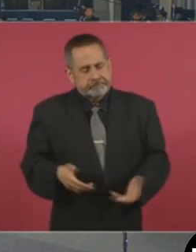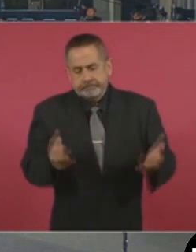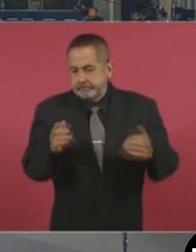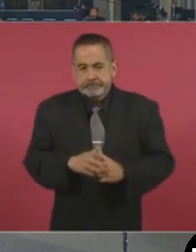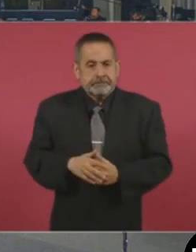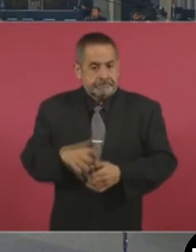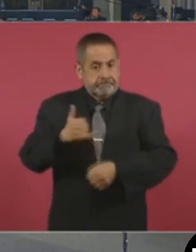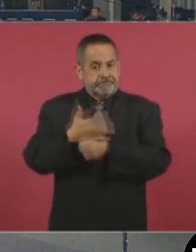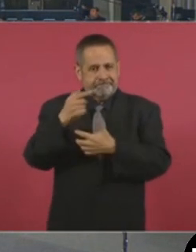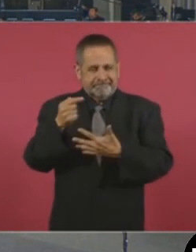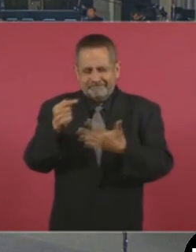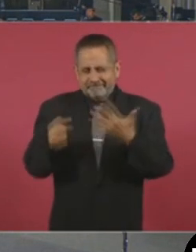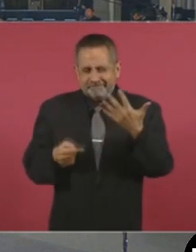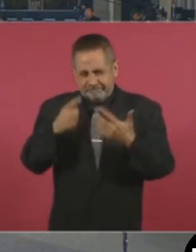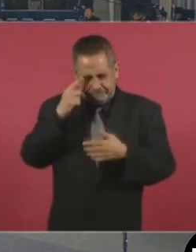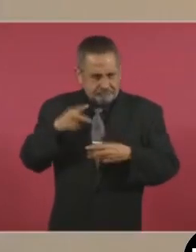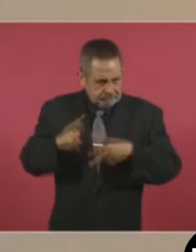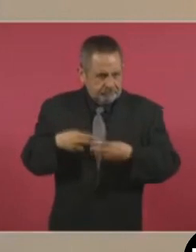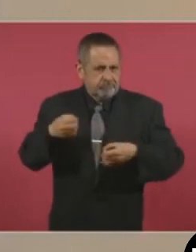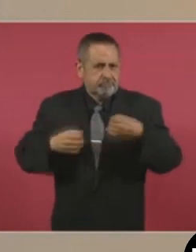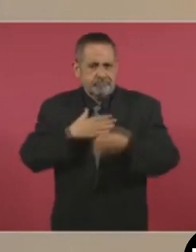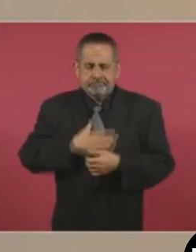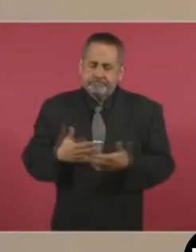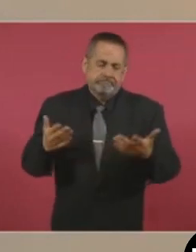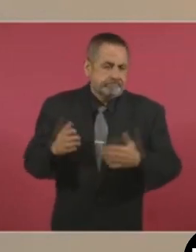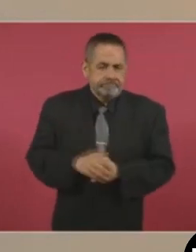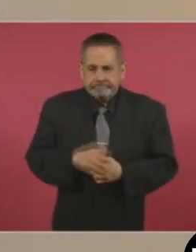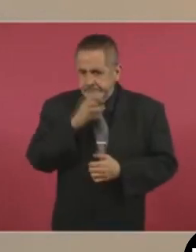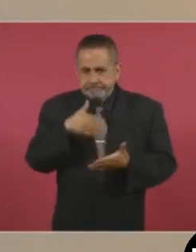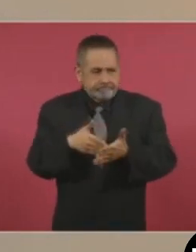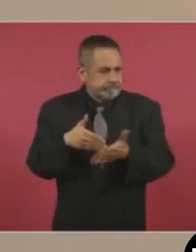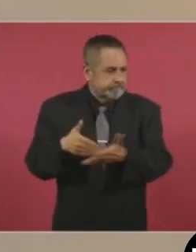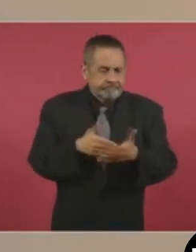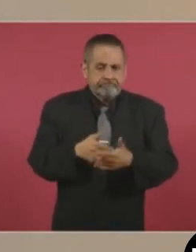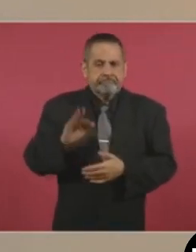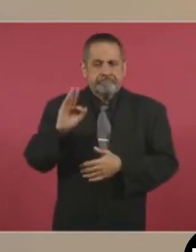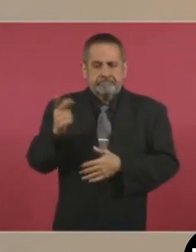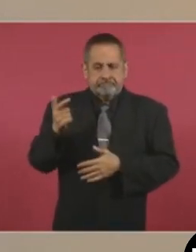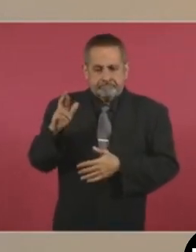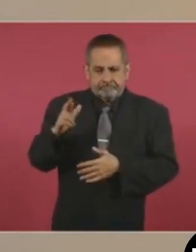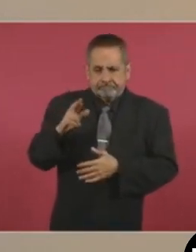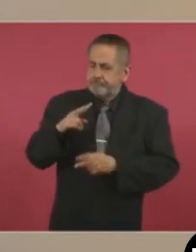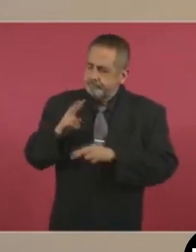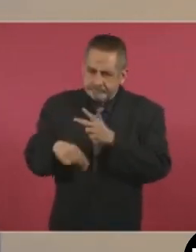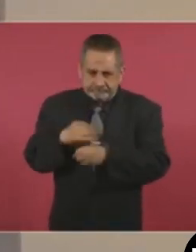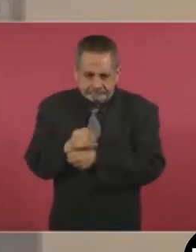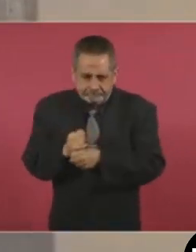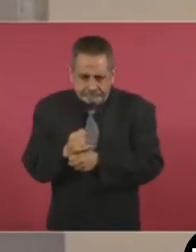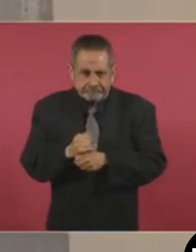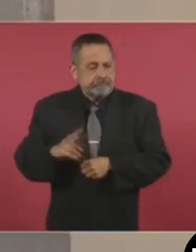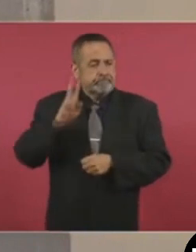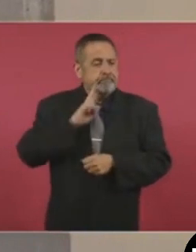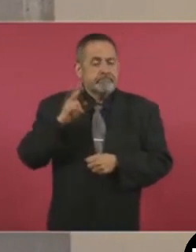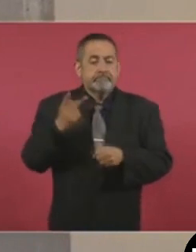obstáculos para procurar justicia, la Fiscalía General de la República irá al procedimiento de